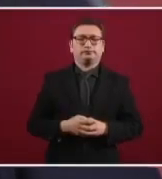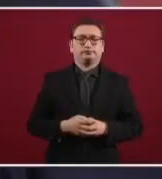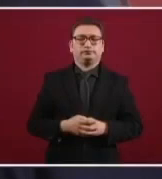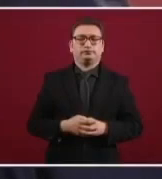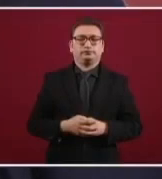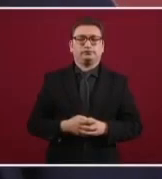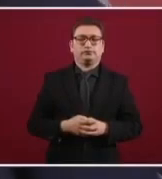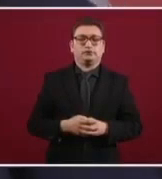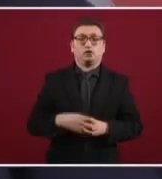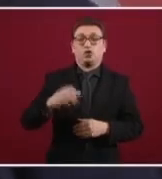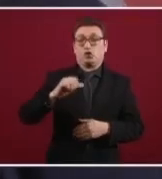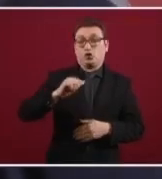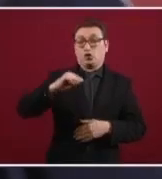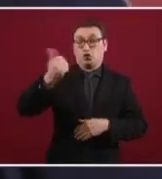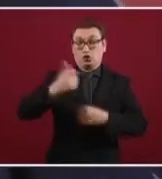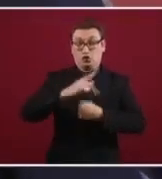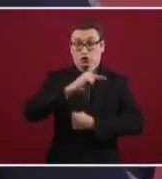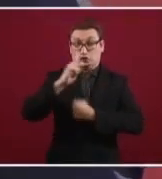funcionarios de otros países